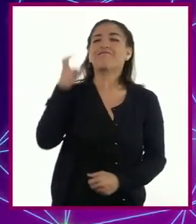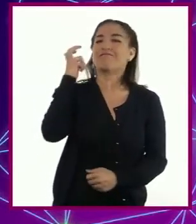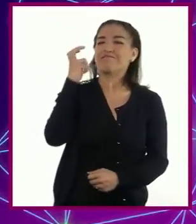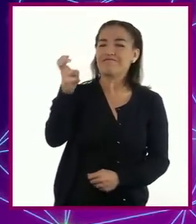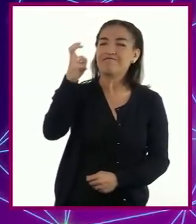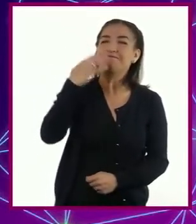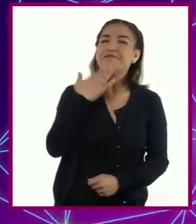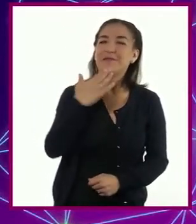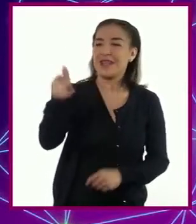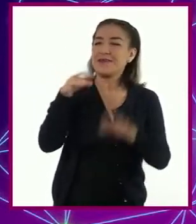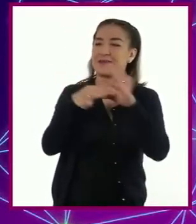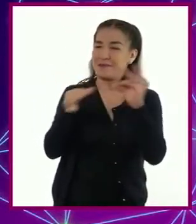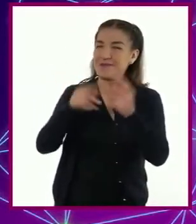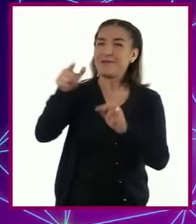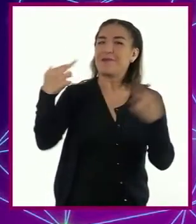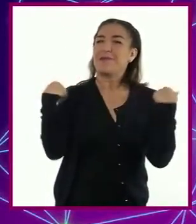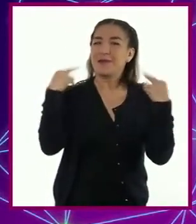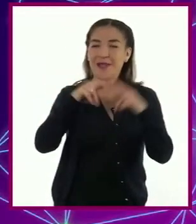Efectivamente, y en